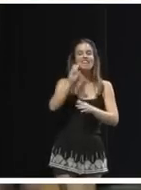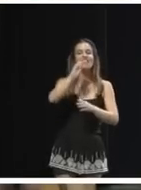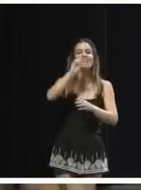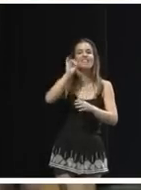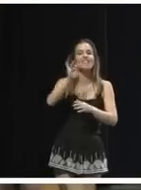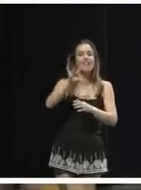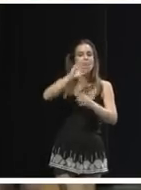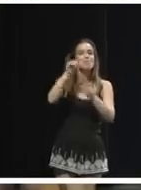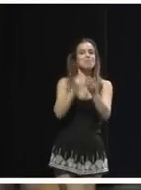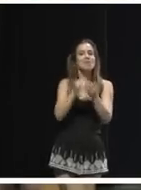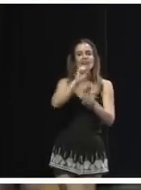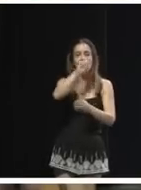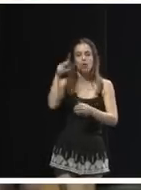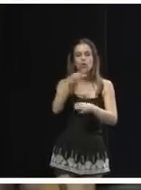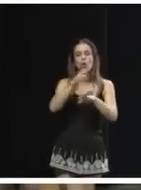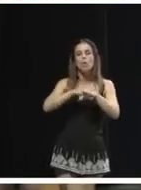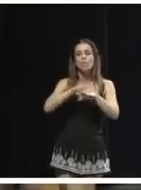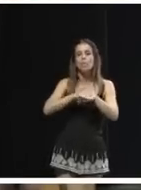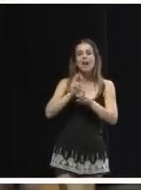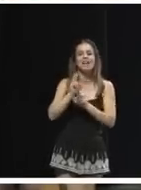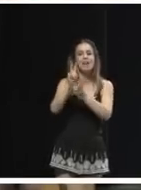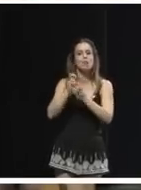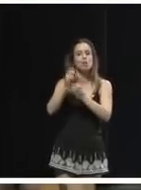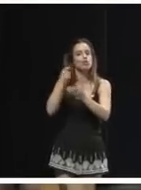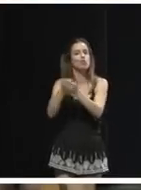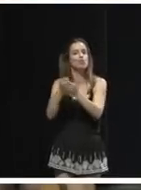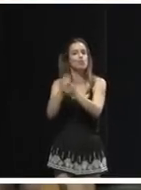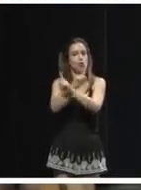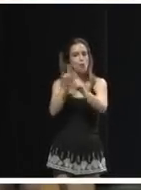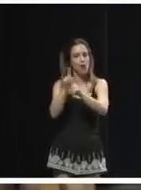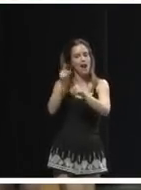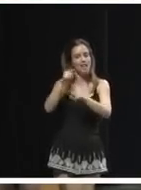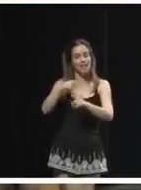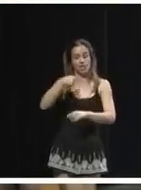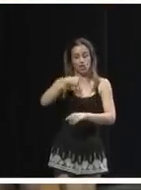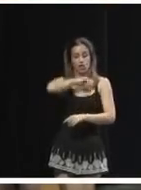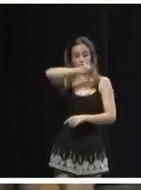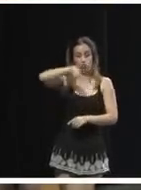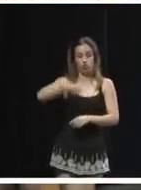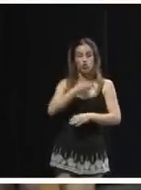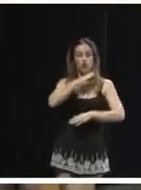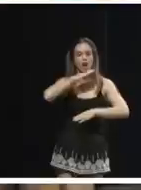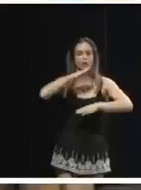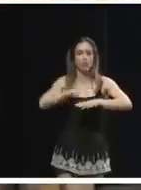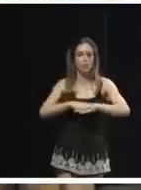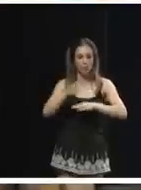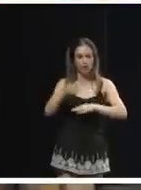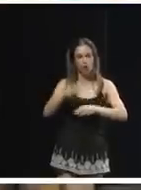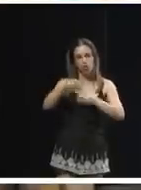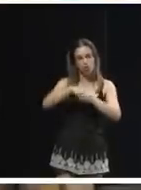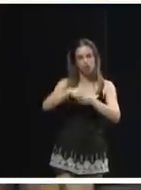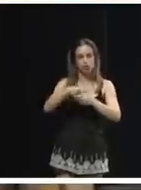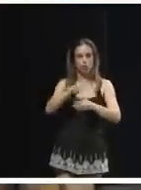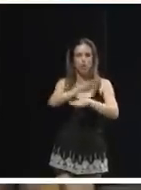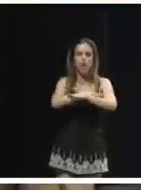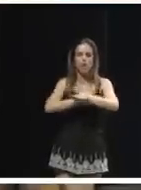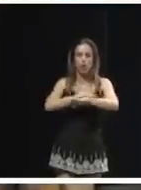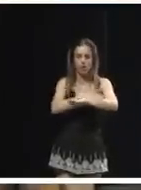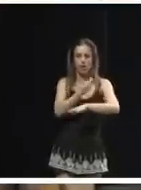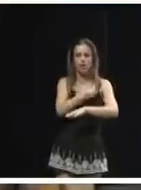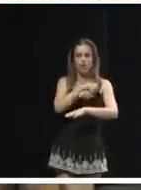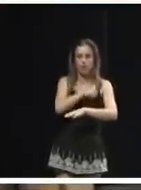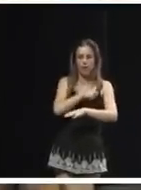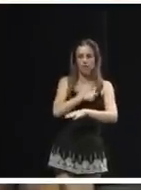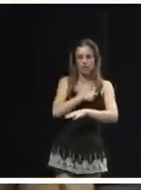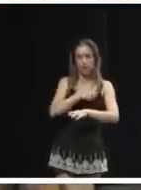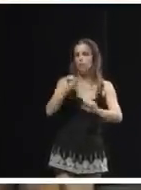que no paguen impuestos, hemos sido nosotras dentro del Gobierno de España, por primera vez en nuestro país, afectando a 10 millones